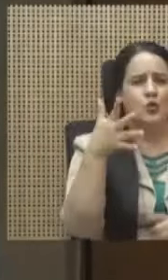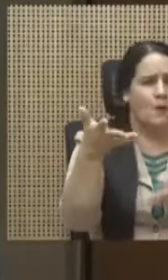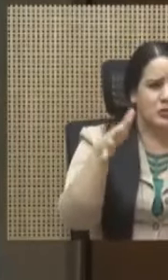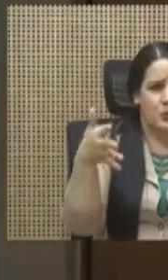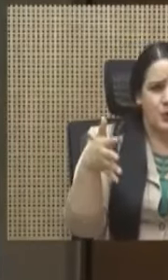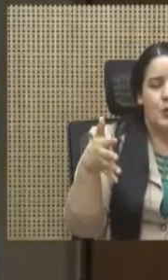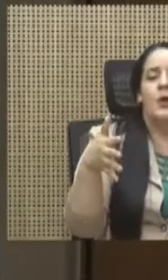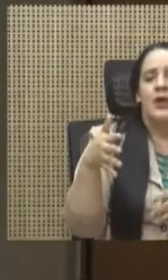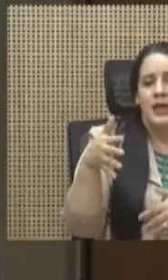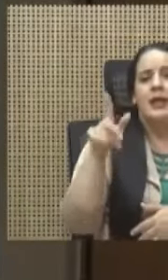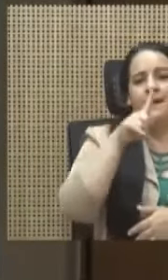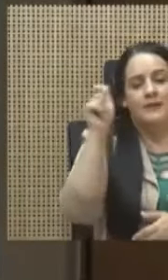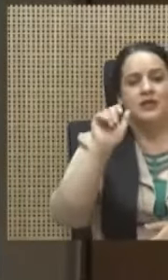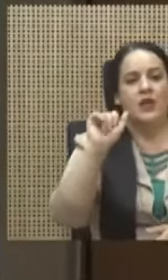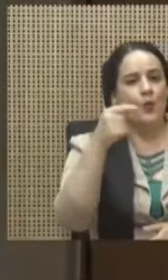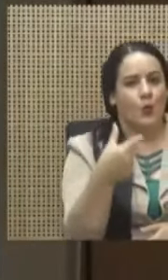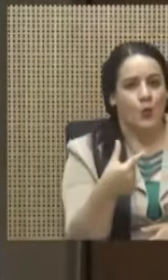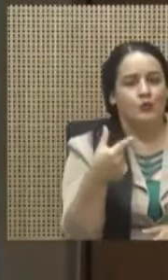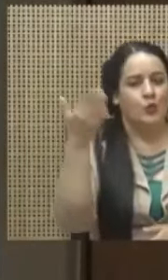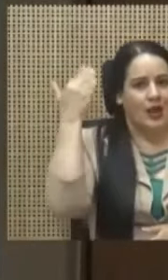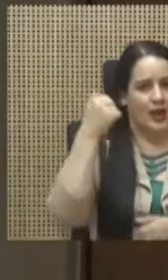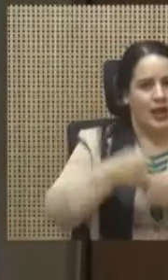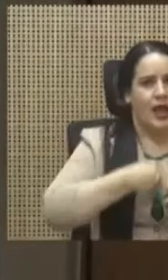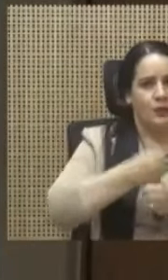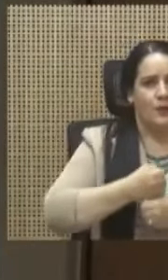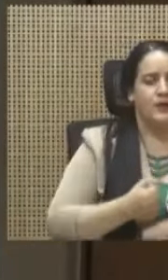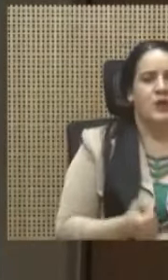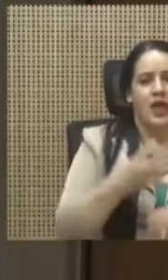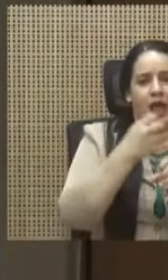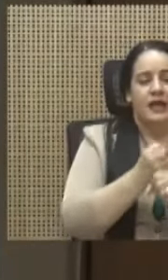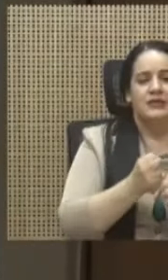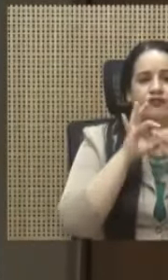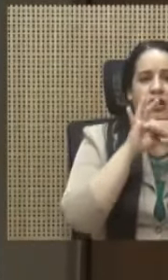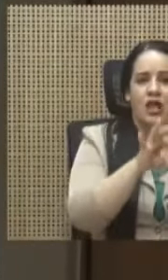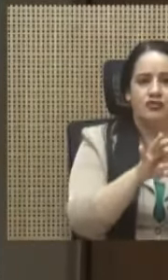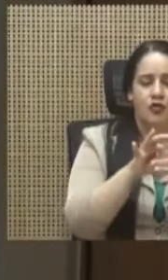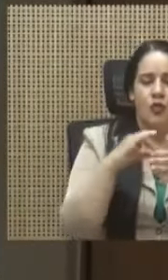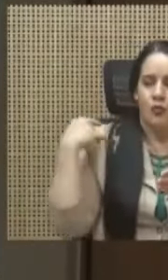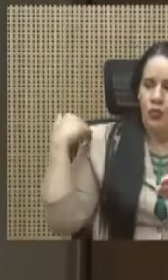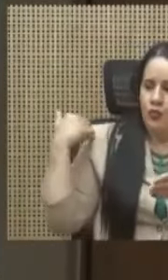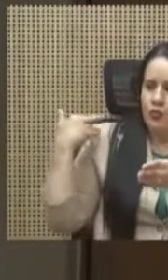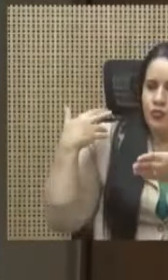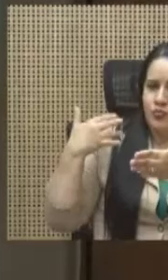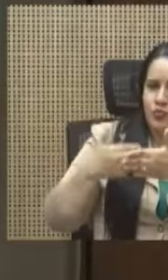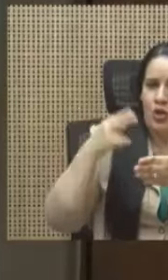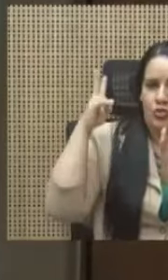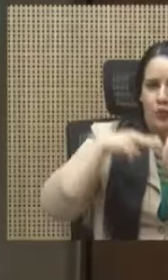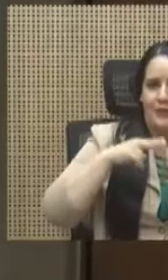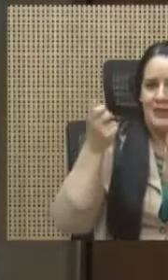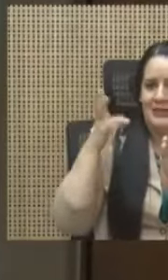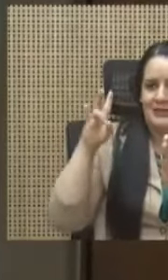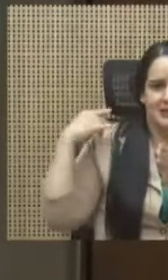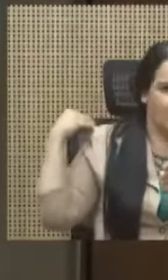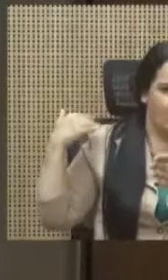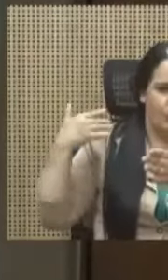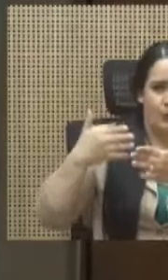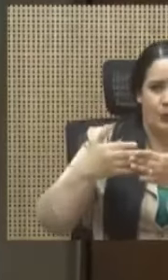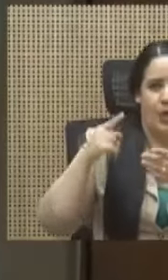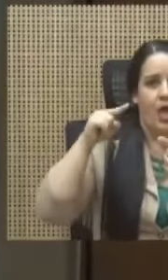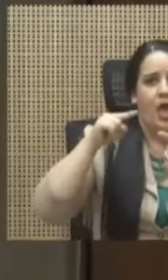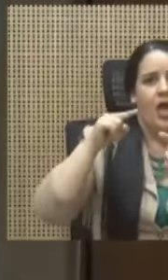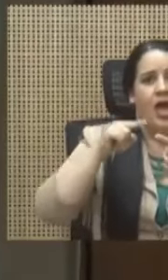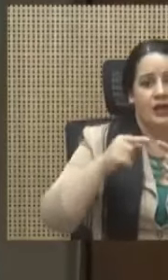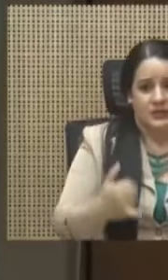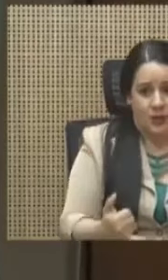agosto del año pasado donde le hacen una relación de hechos desde el 2017 para acá y le muestran que esa pista